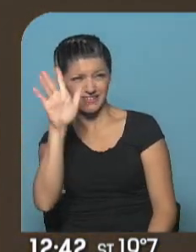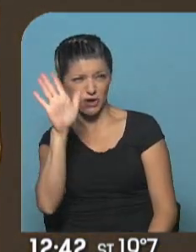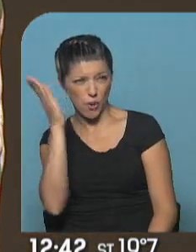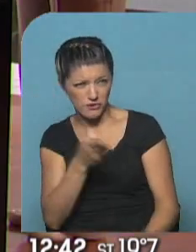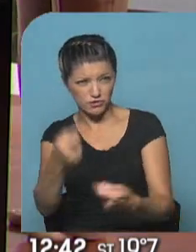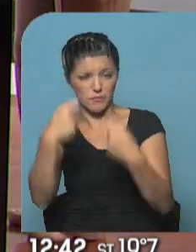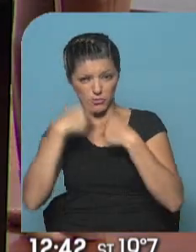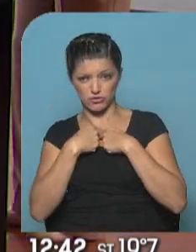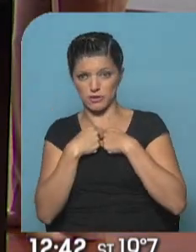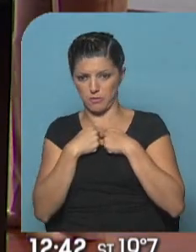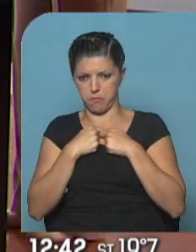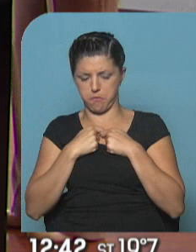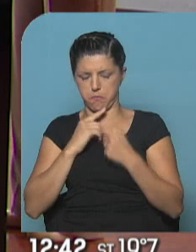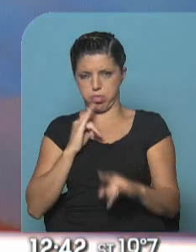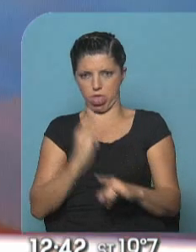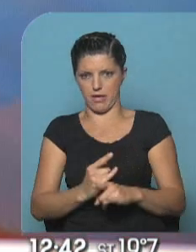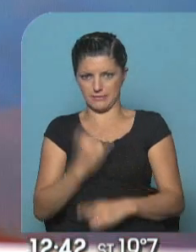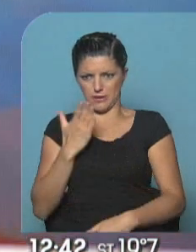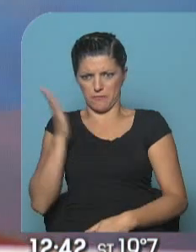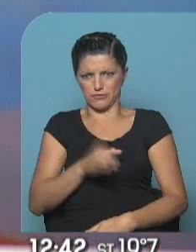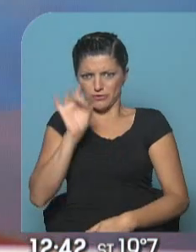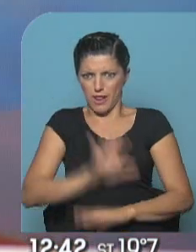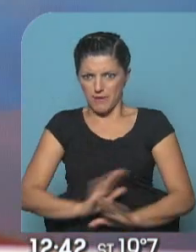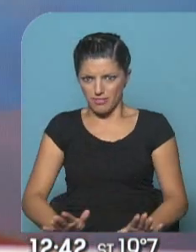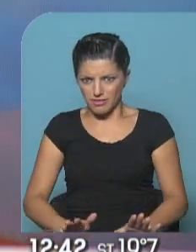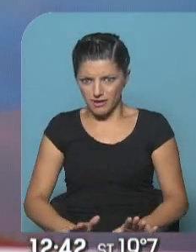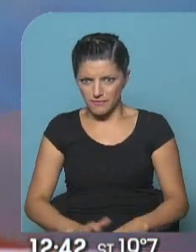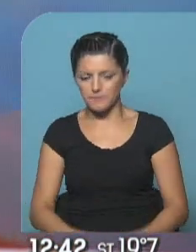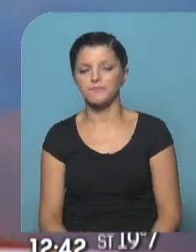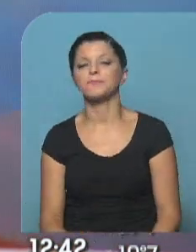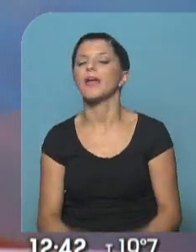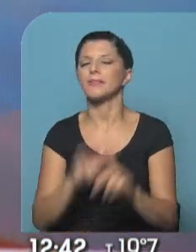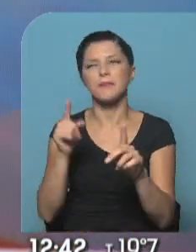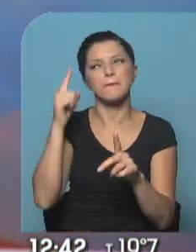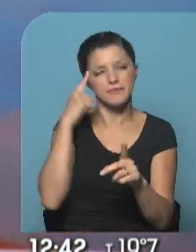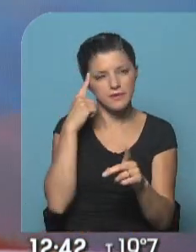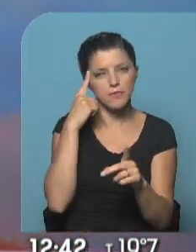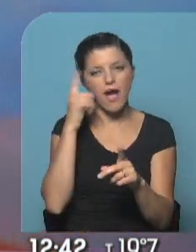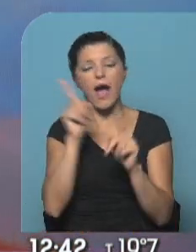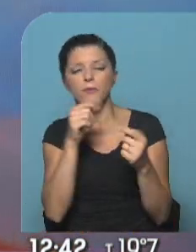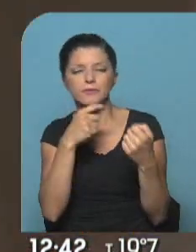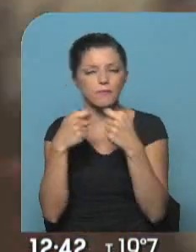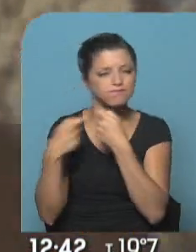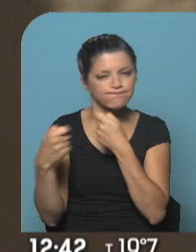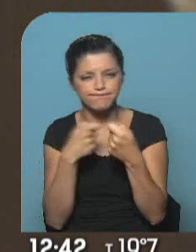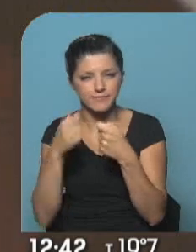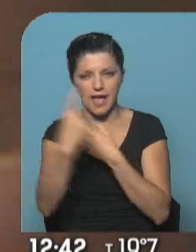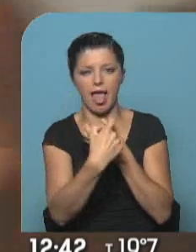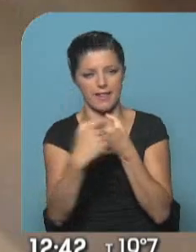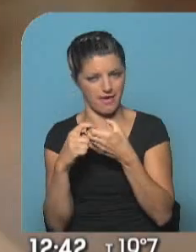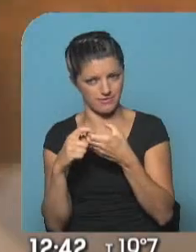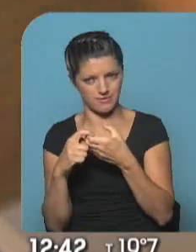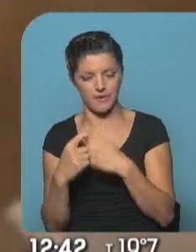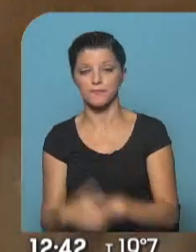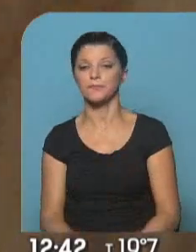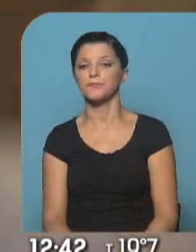interesante que son dos periodistas, Beatriz Sánchez y claro, Guillier, los que están ahí negociando si van en alianza o no. Eso, bueno, los